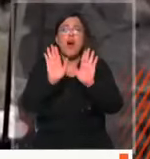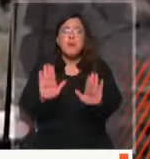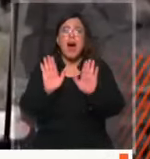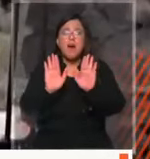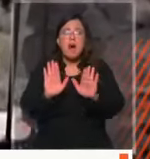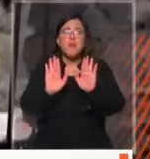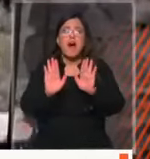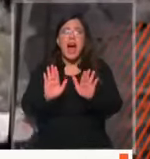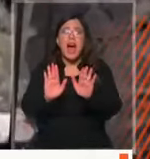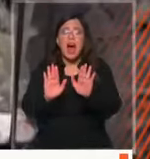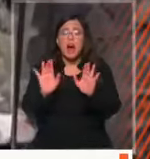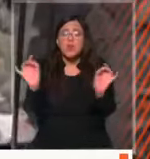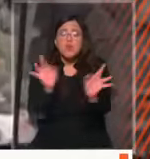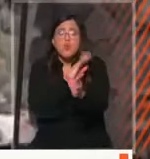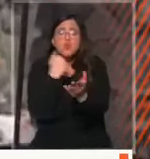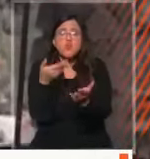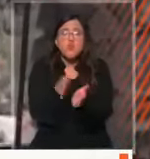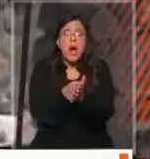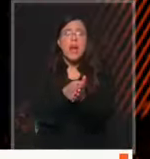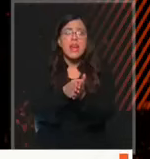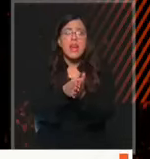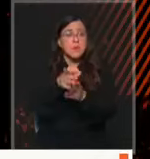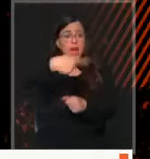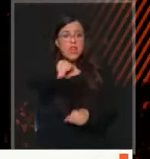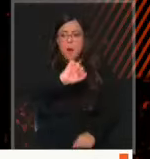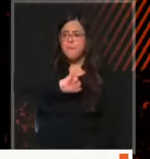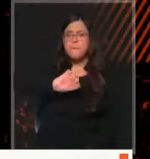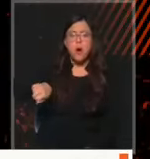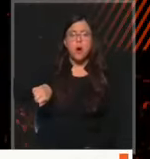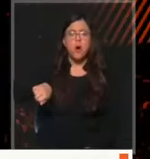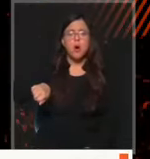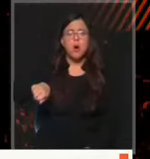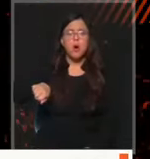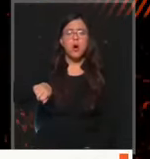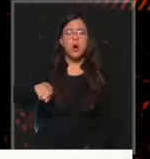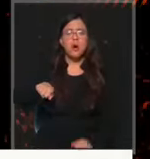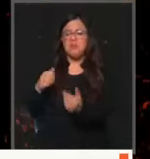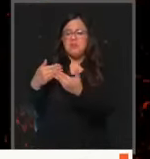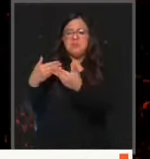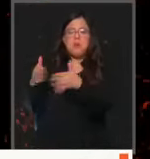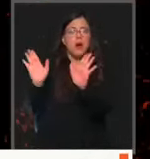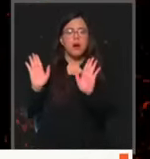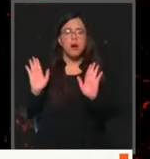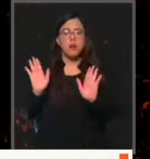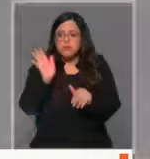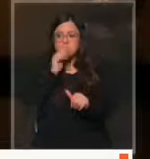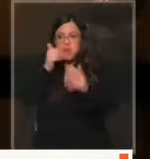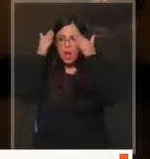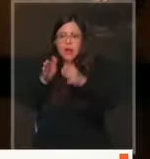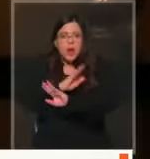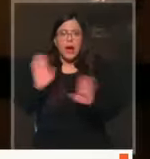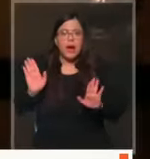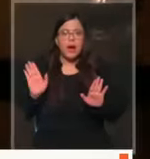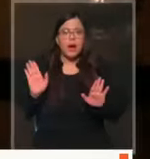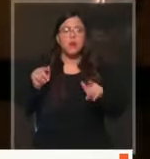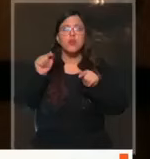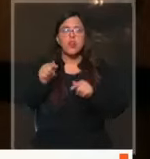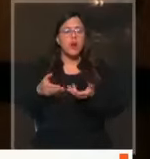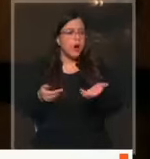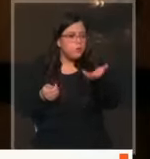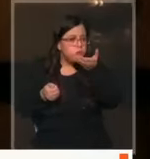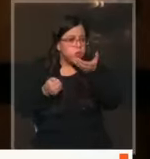pararan, que se iba a morir. No lo pescaron, no. No le dieron mayor atención. Son los audios que